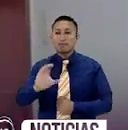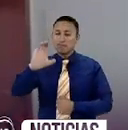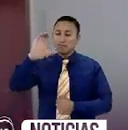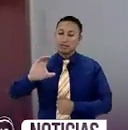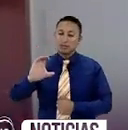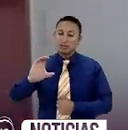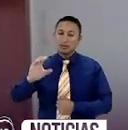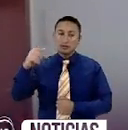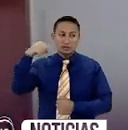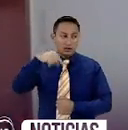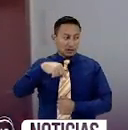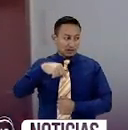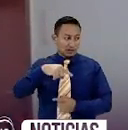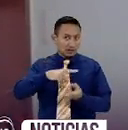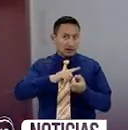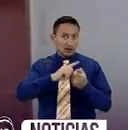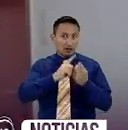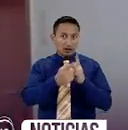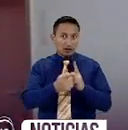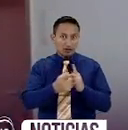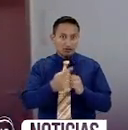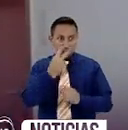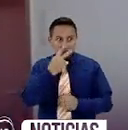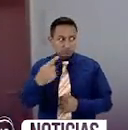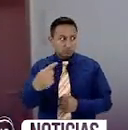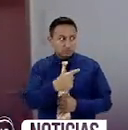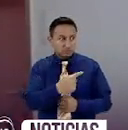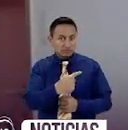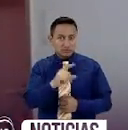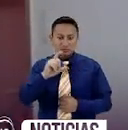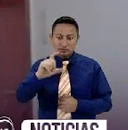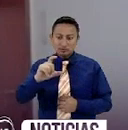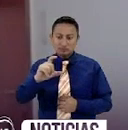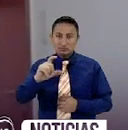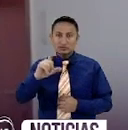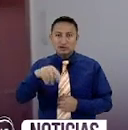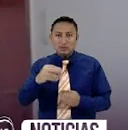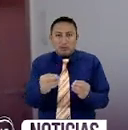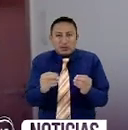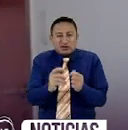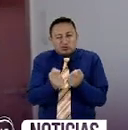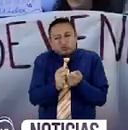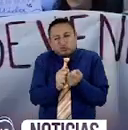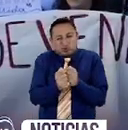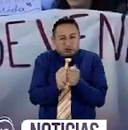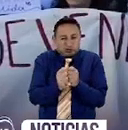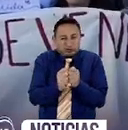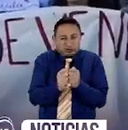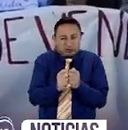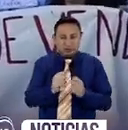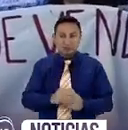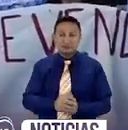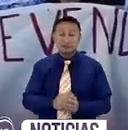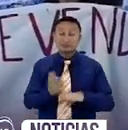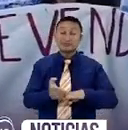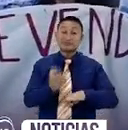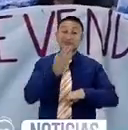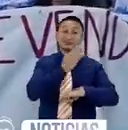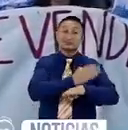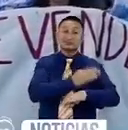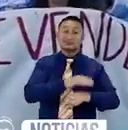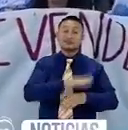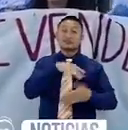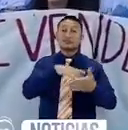llegar cambió me di cuenta de que no iba a ser eso tuve que ajustarme mucho más días atrás